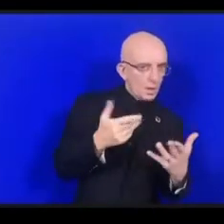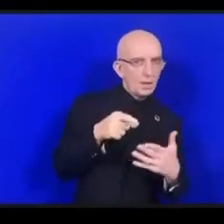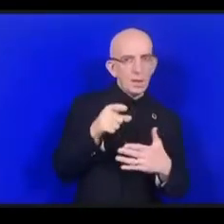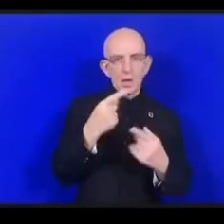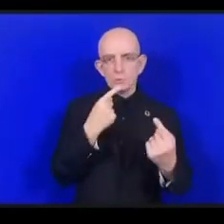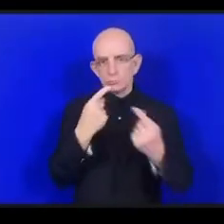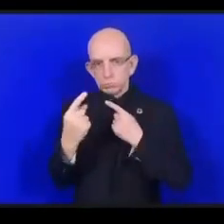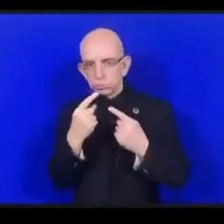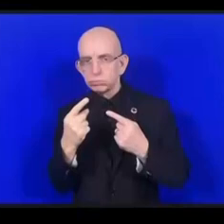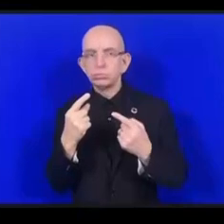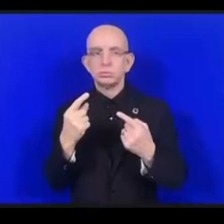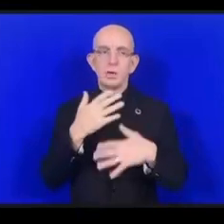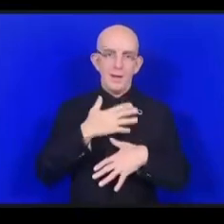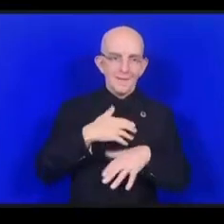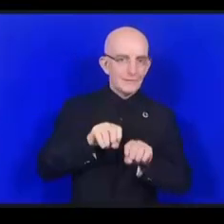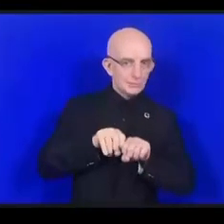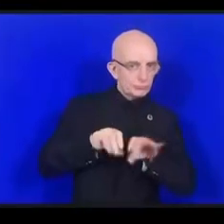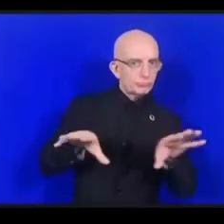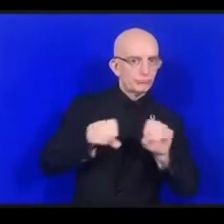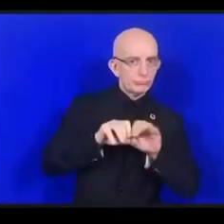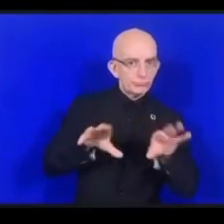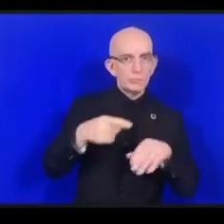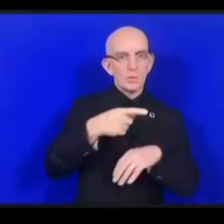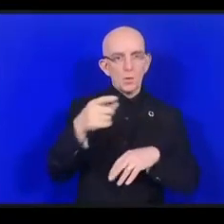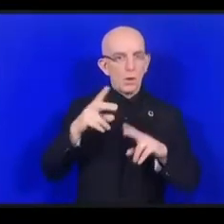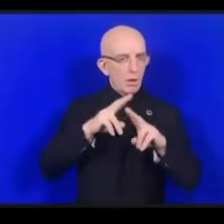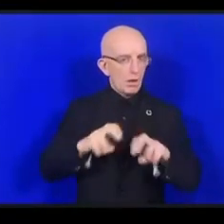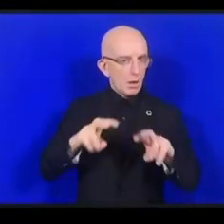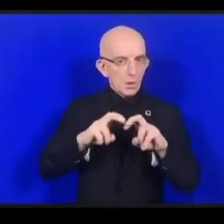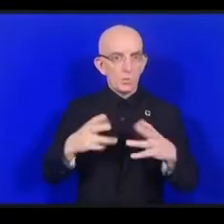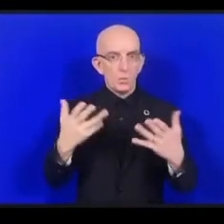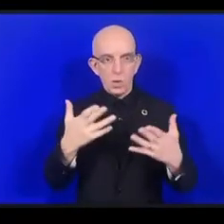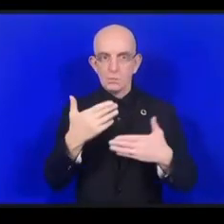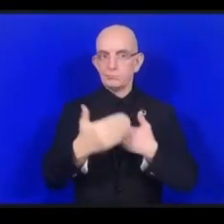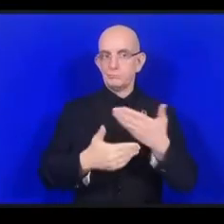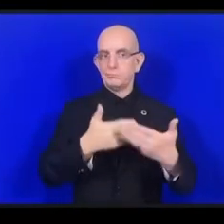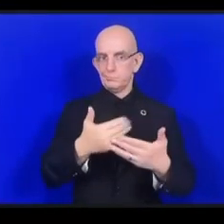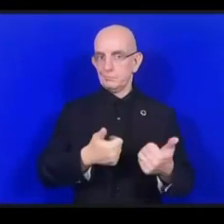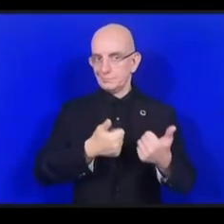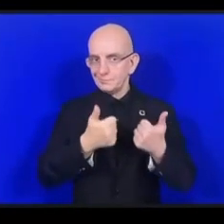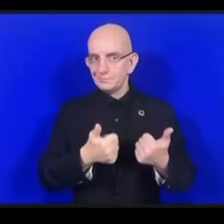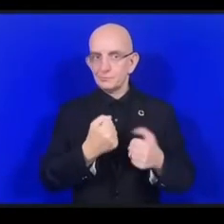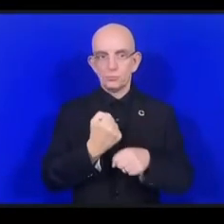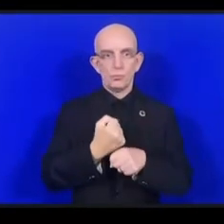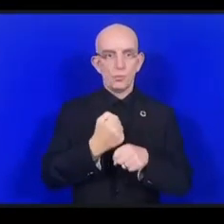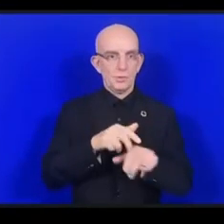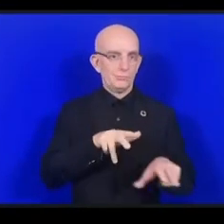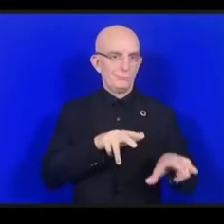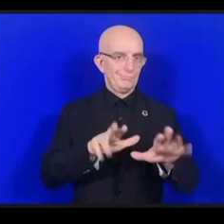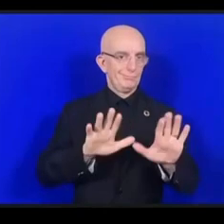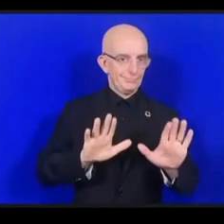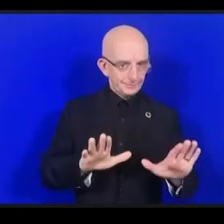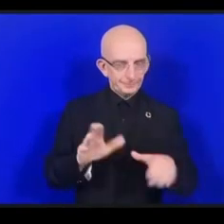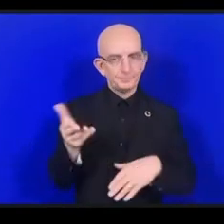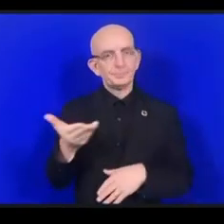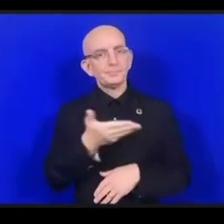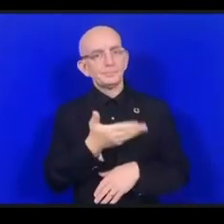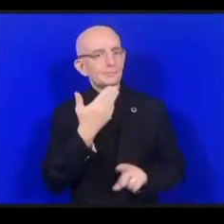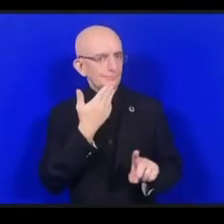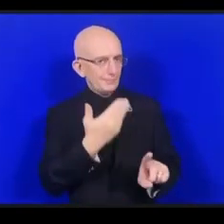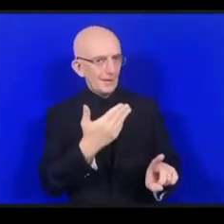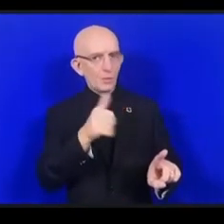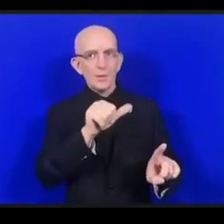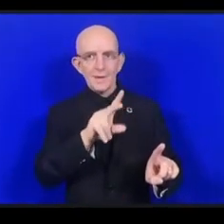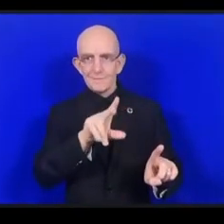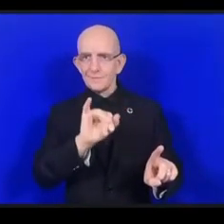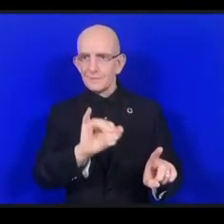para que pues todo esto pueda seguir funcionando Gracias el internet de las cosas con una cara humana